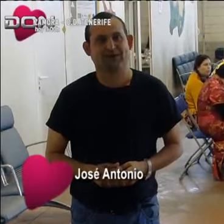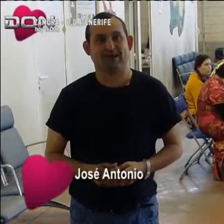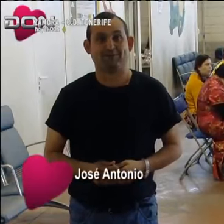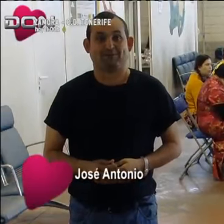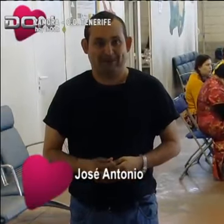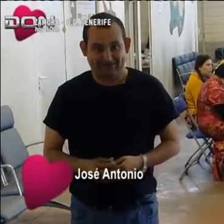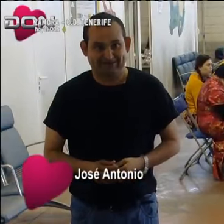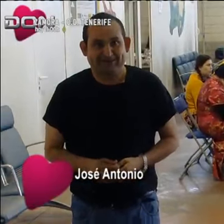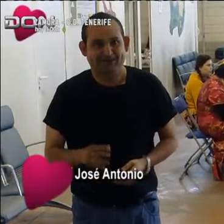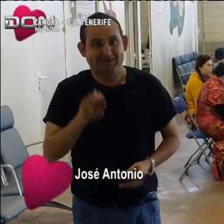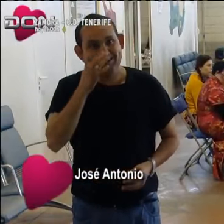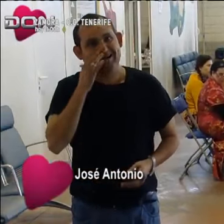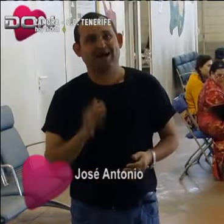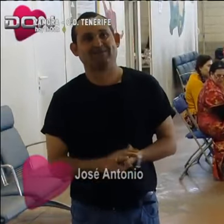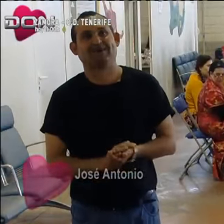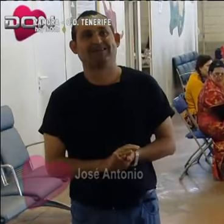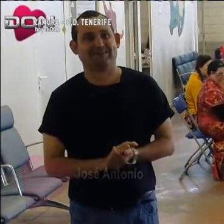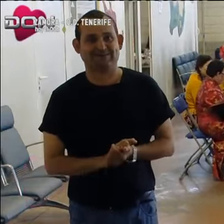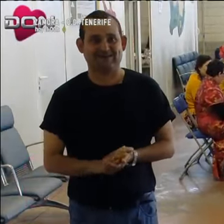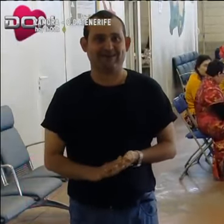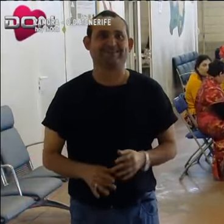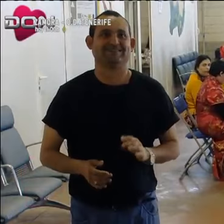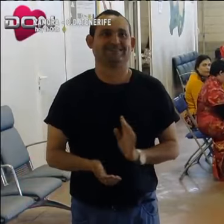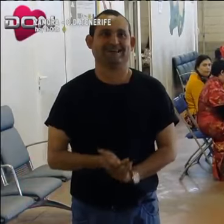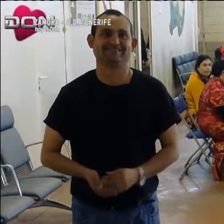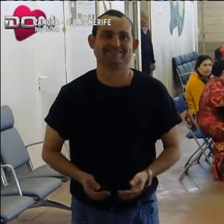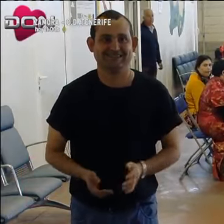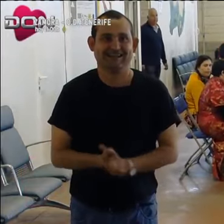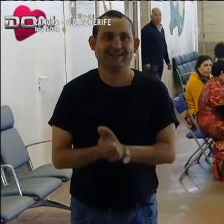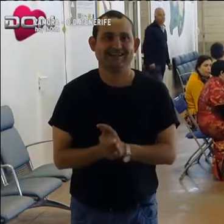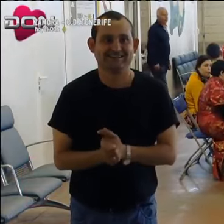Pues a mi padre. A mi padre y a mis hermanos.